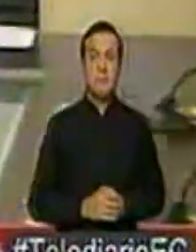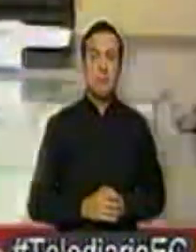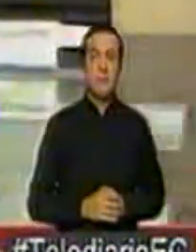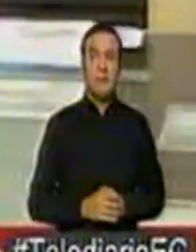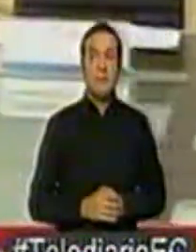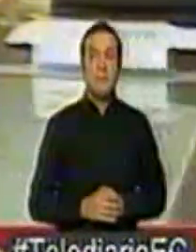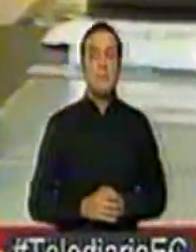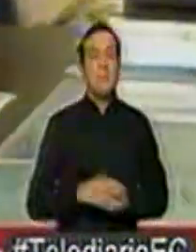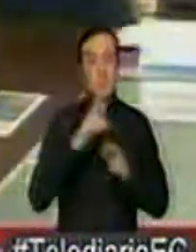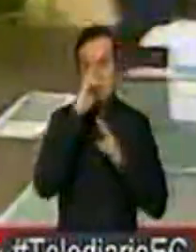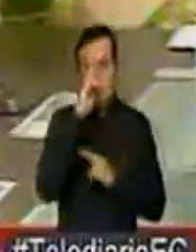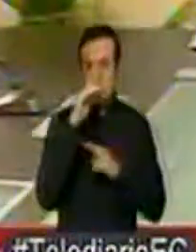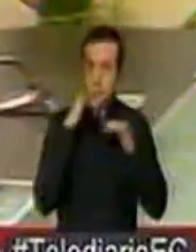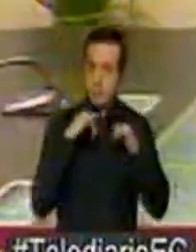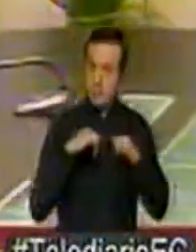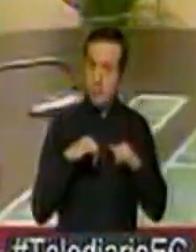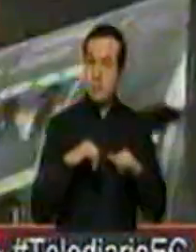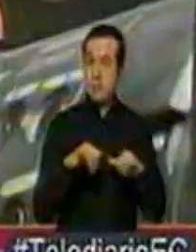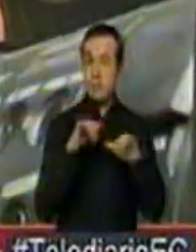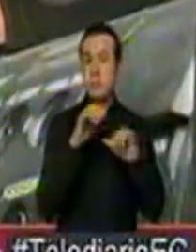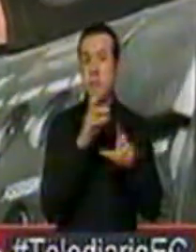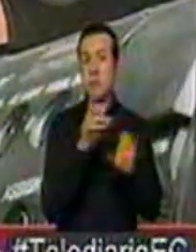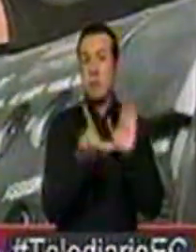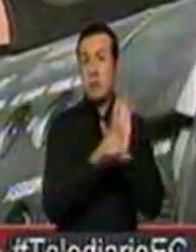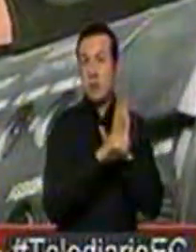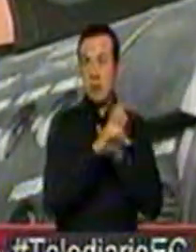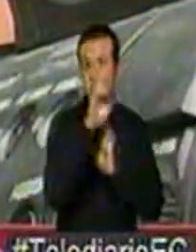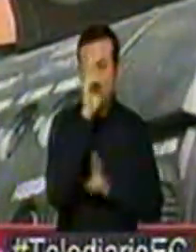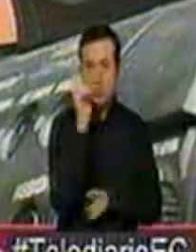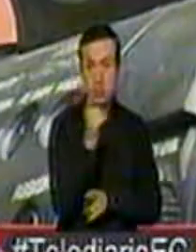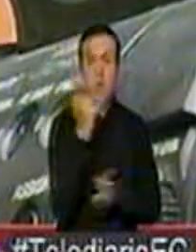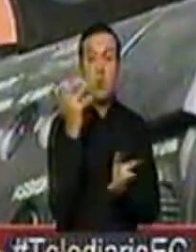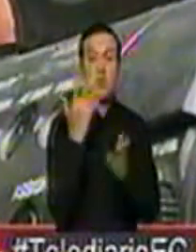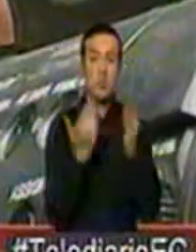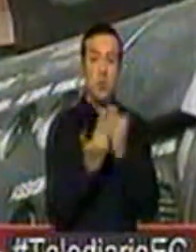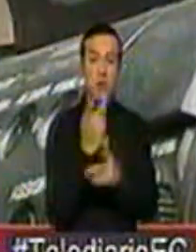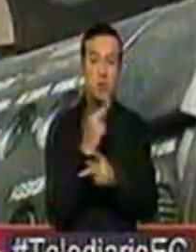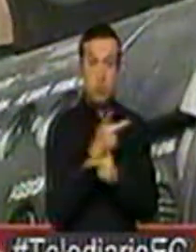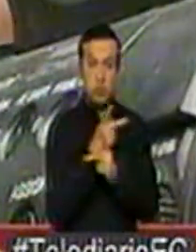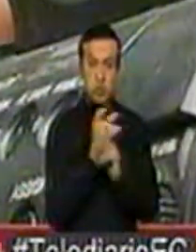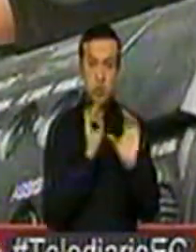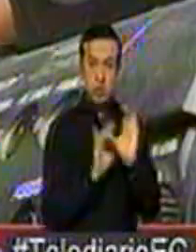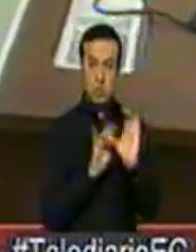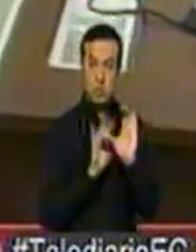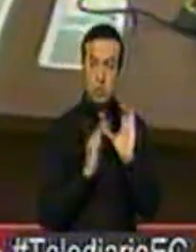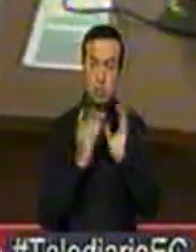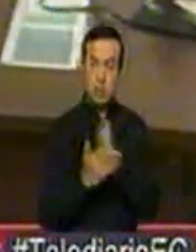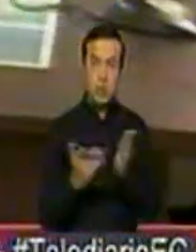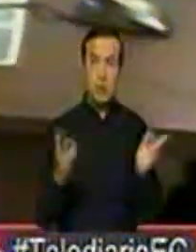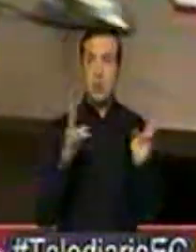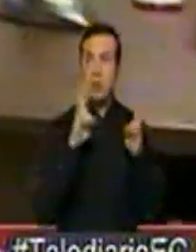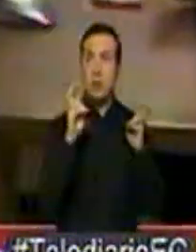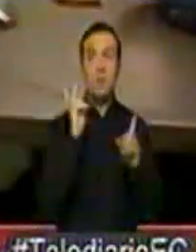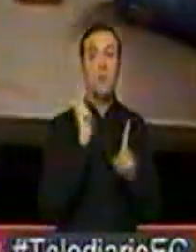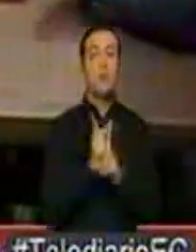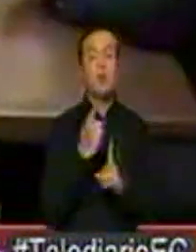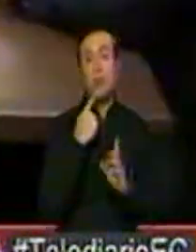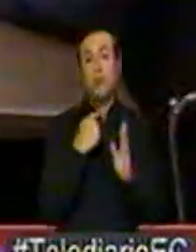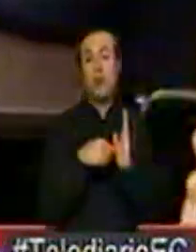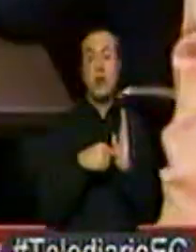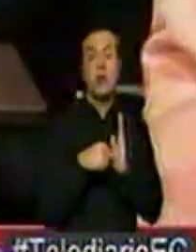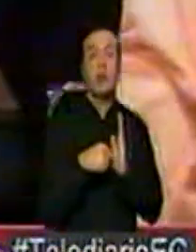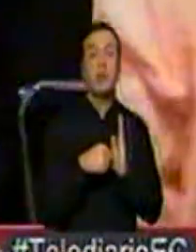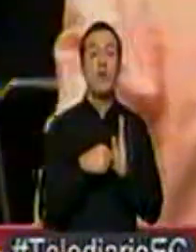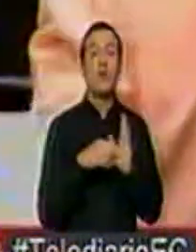Estabilidad, respeto y seguridad jurídica son las propuestas del reconfigurado Consejo de Participación Ciudadana. Sobre este último aspecto, por ejemplo,